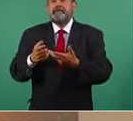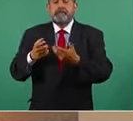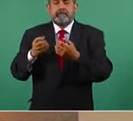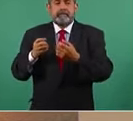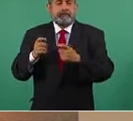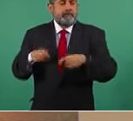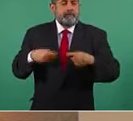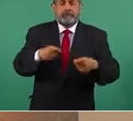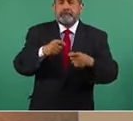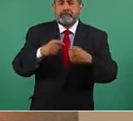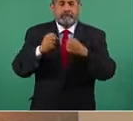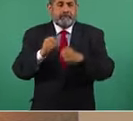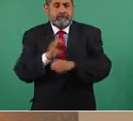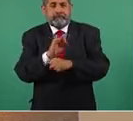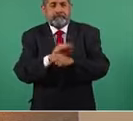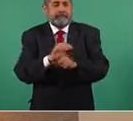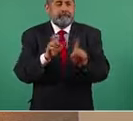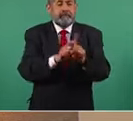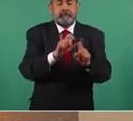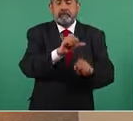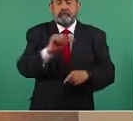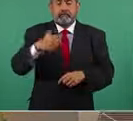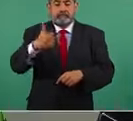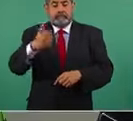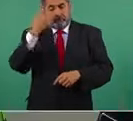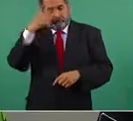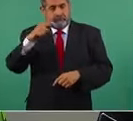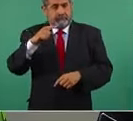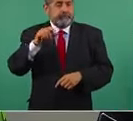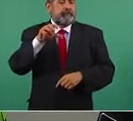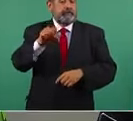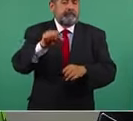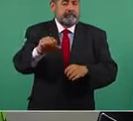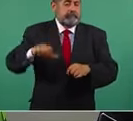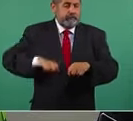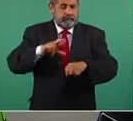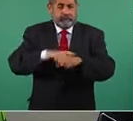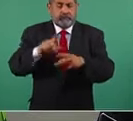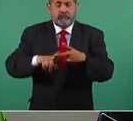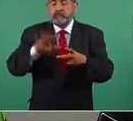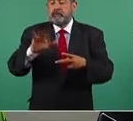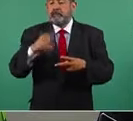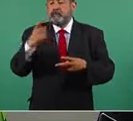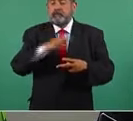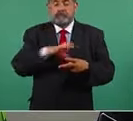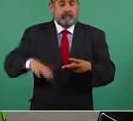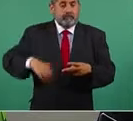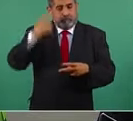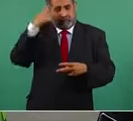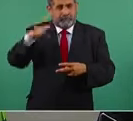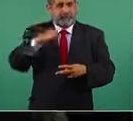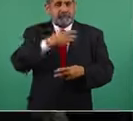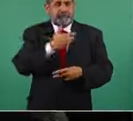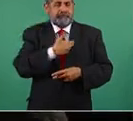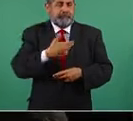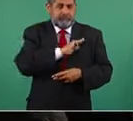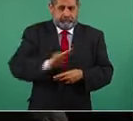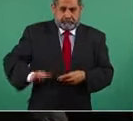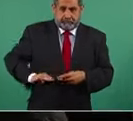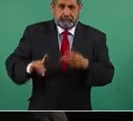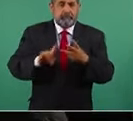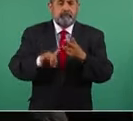a 6 candidatos a gobernador, 51 candidatos a presidentes municipales, 56